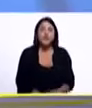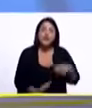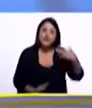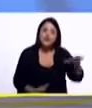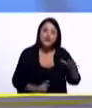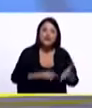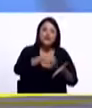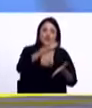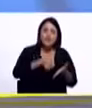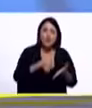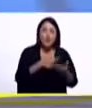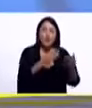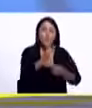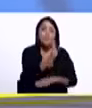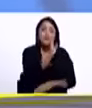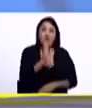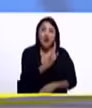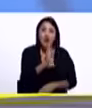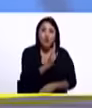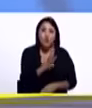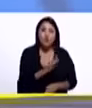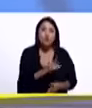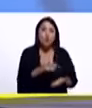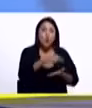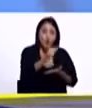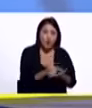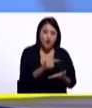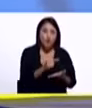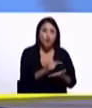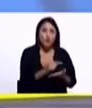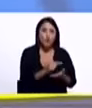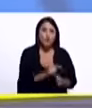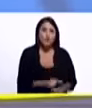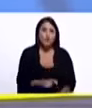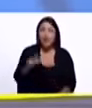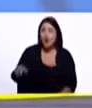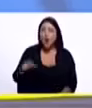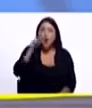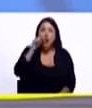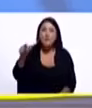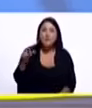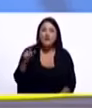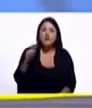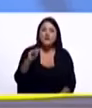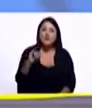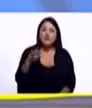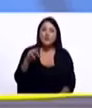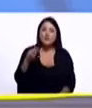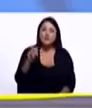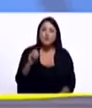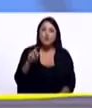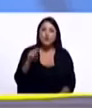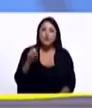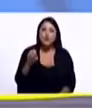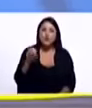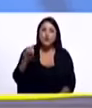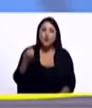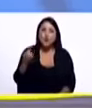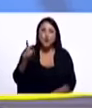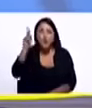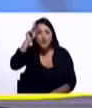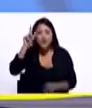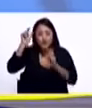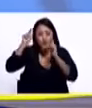Barbados, acuerdo parcial, Timoteo. Timoteo es el decano de los dialogantes.